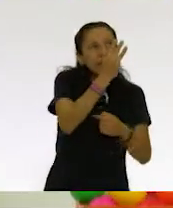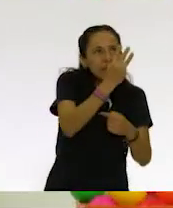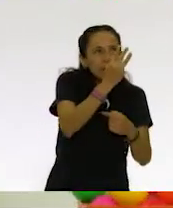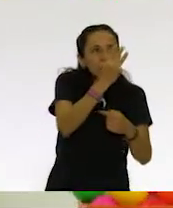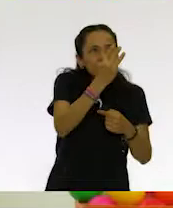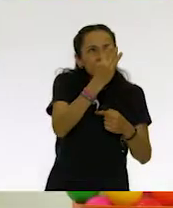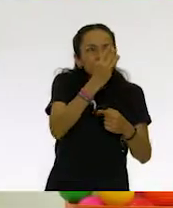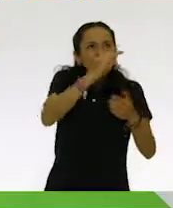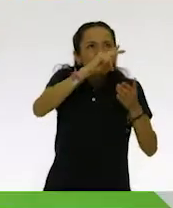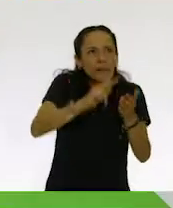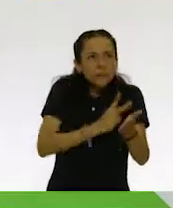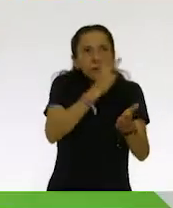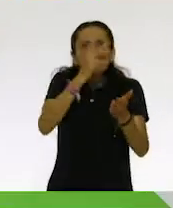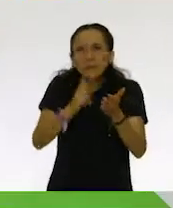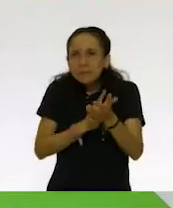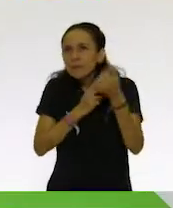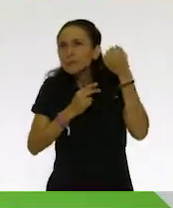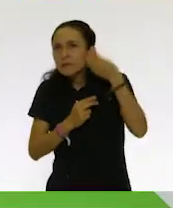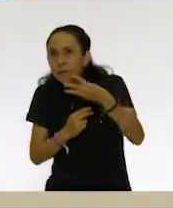¡Oh!